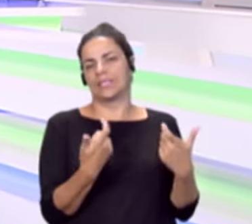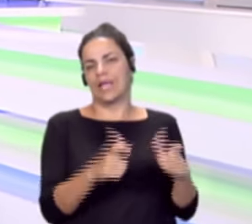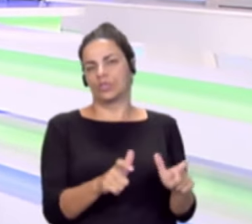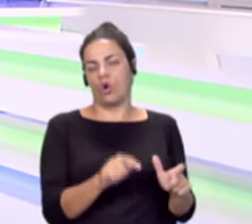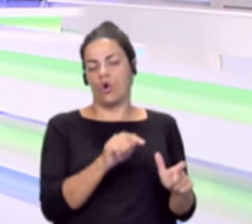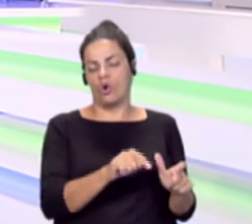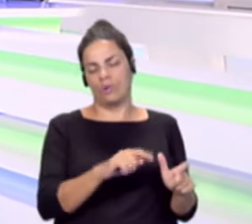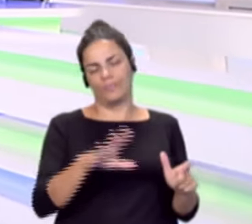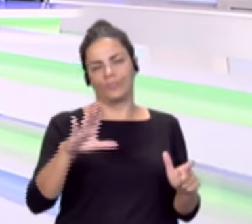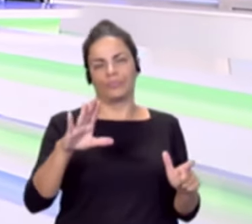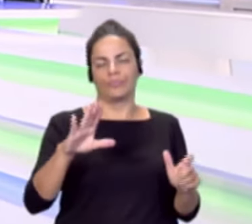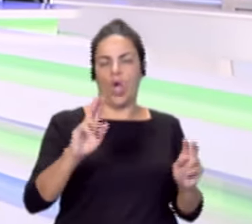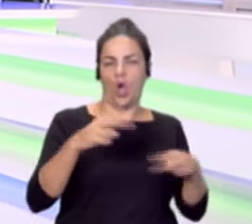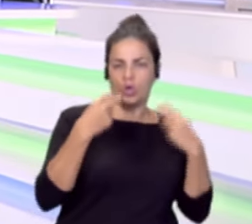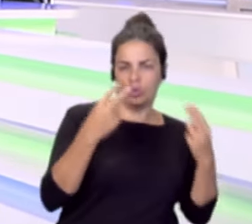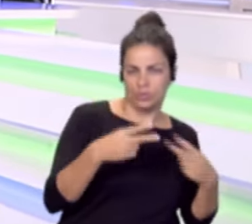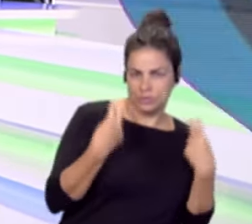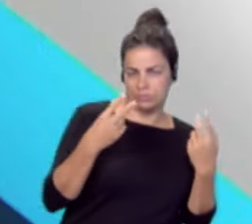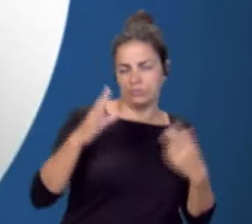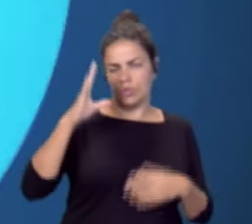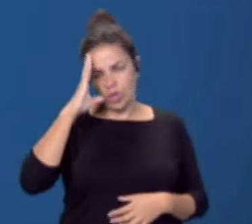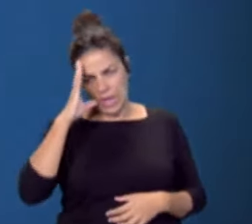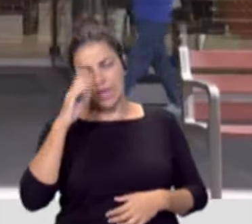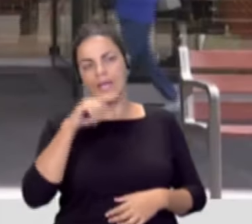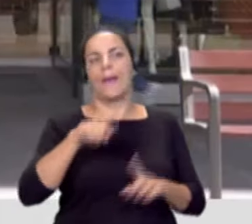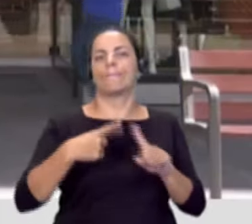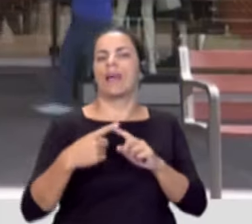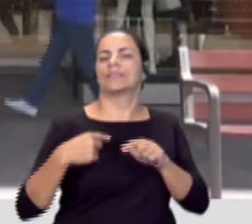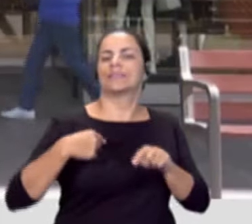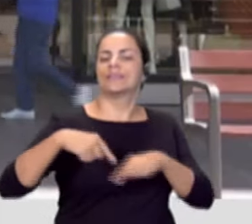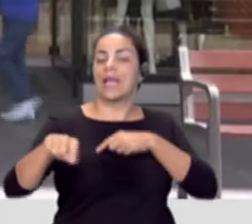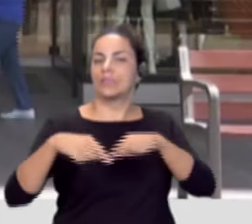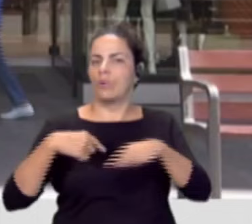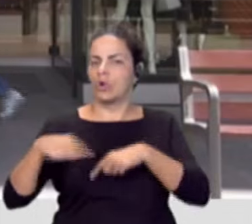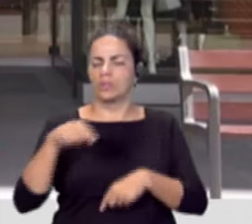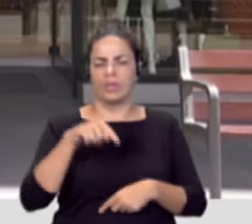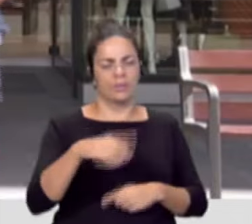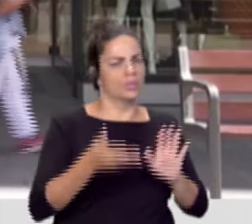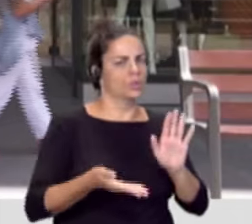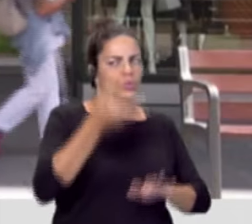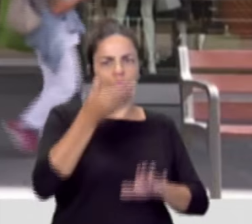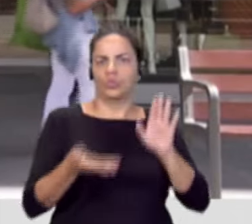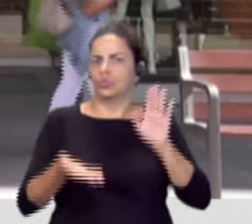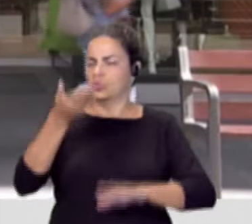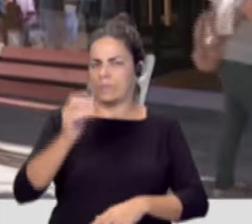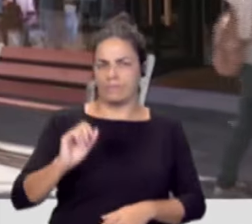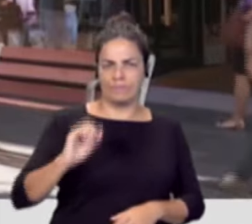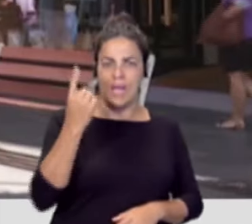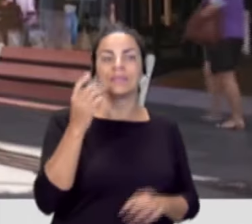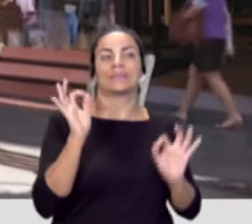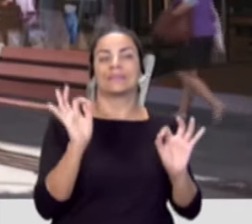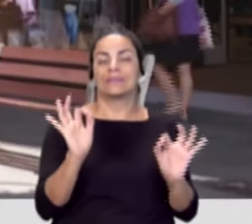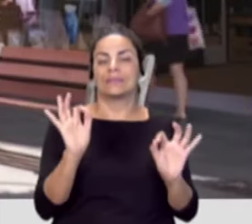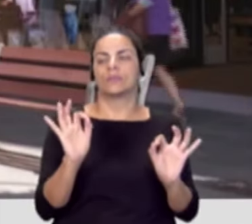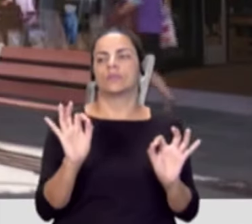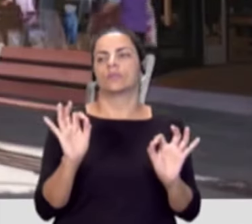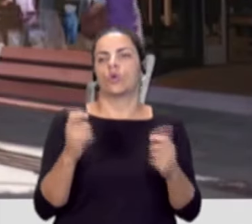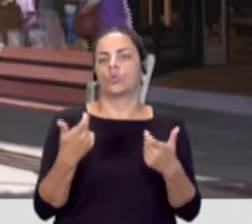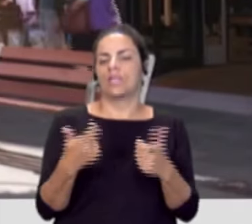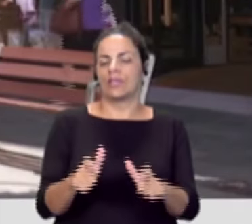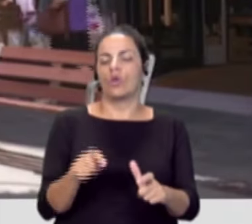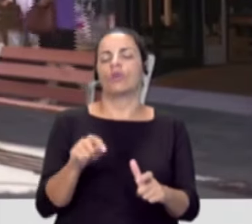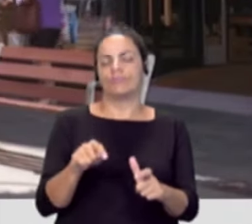de hostelería y también concretamente el transporte, el que ha subido muchísimo. Hemos tenido concretamente un sector que